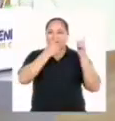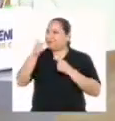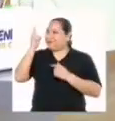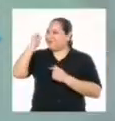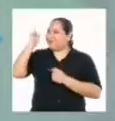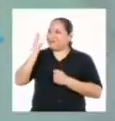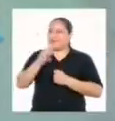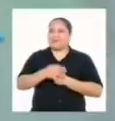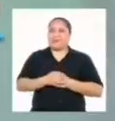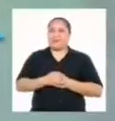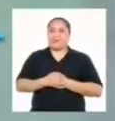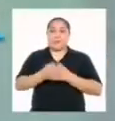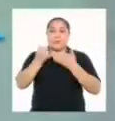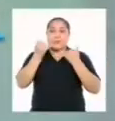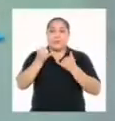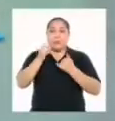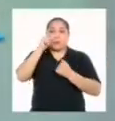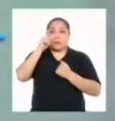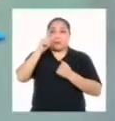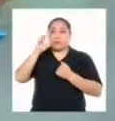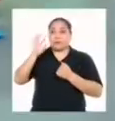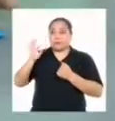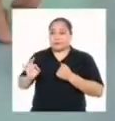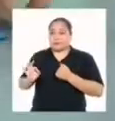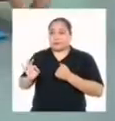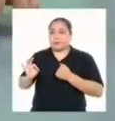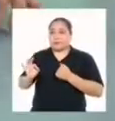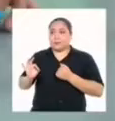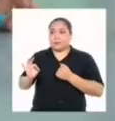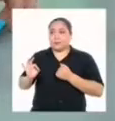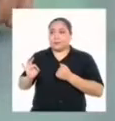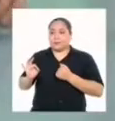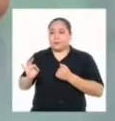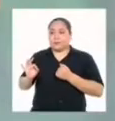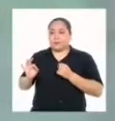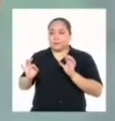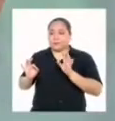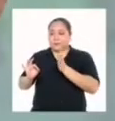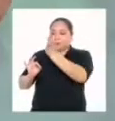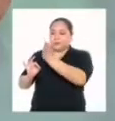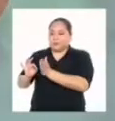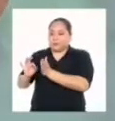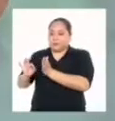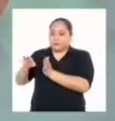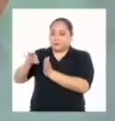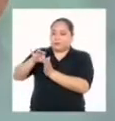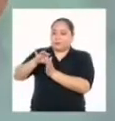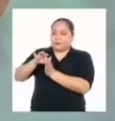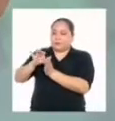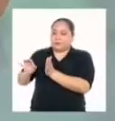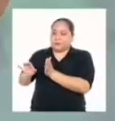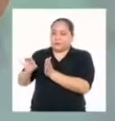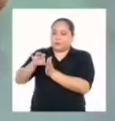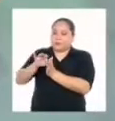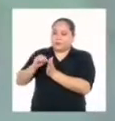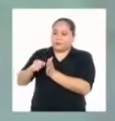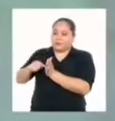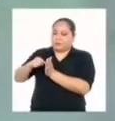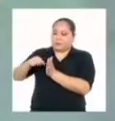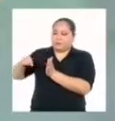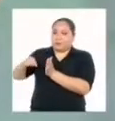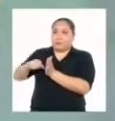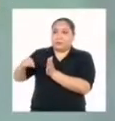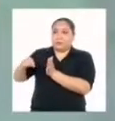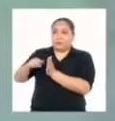Listo, profesora. Ahora coge uno de los vértices del cuadrado y dóblalo para formar un triángulo